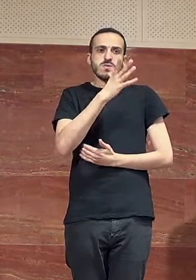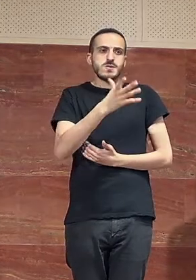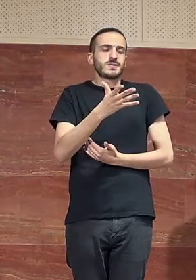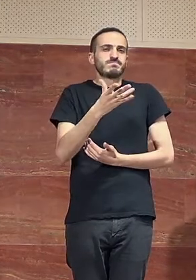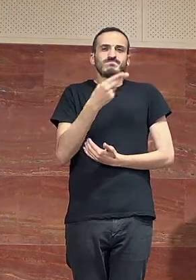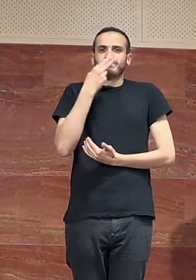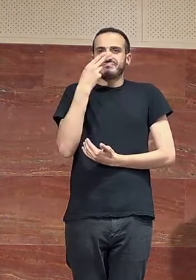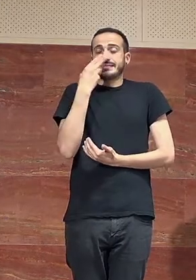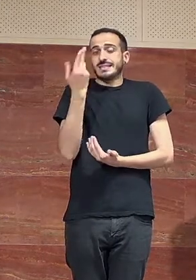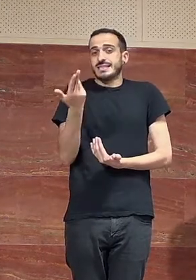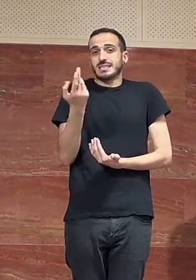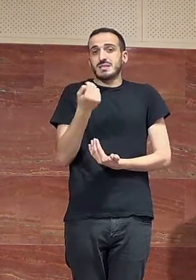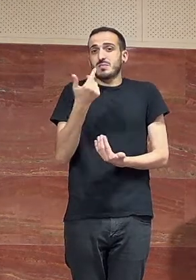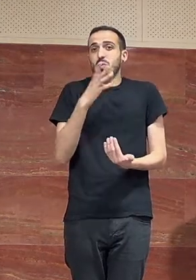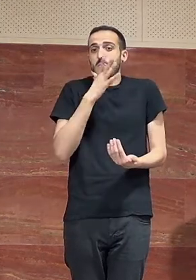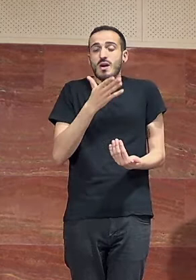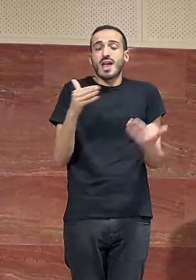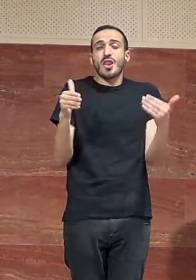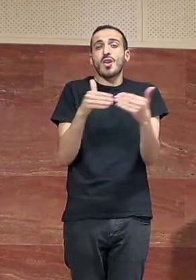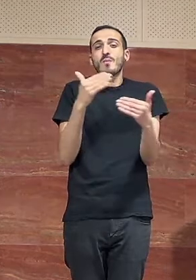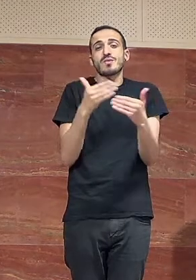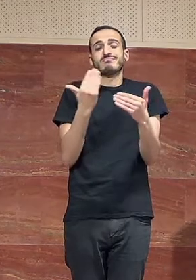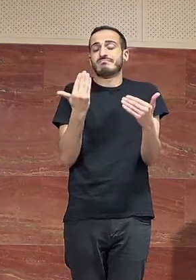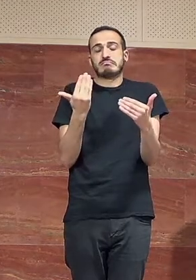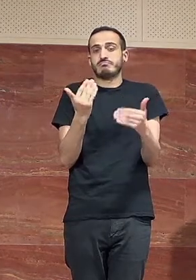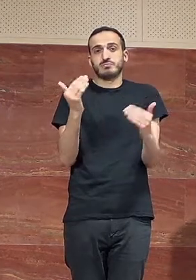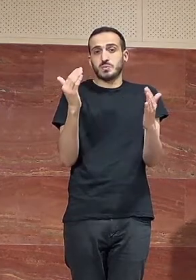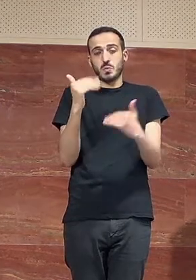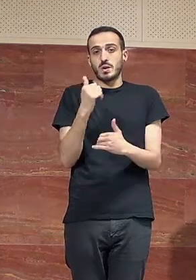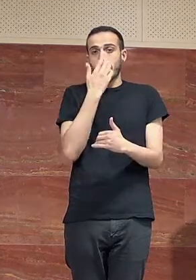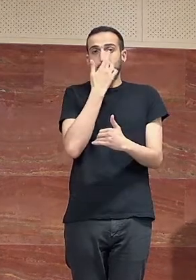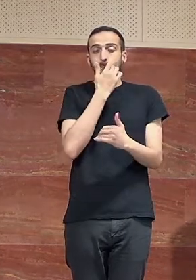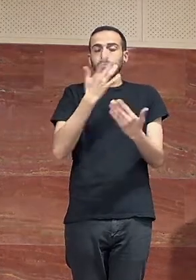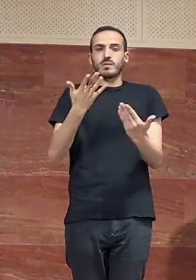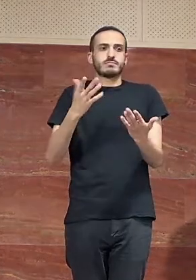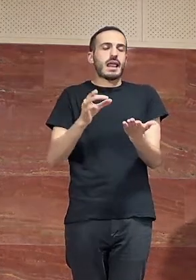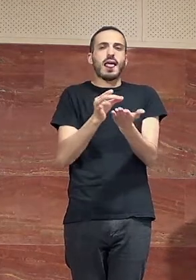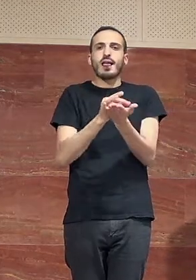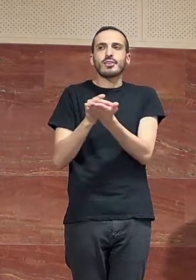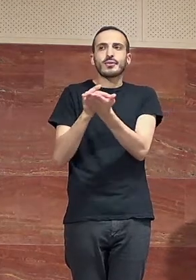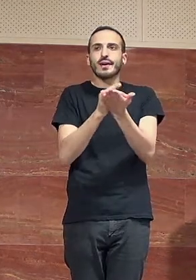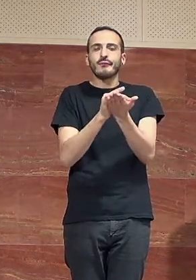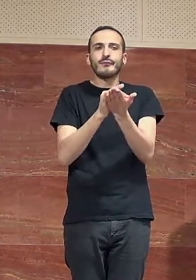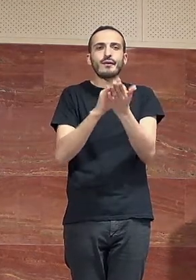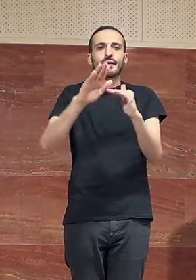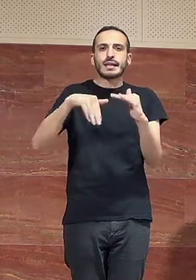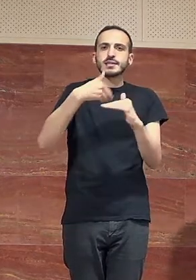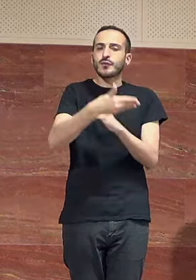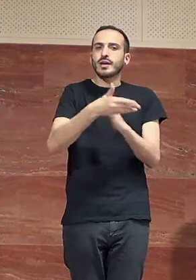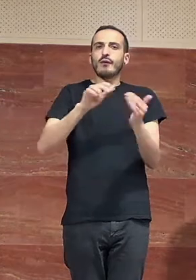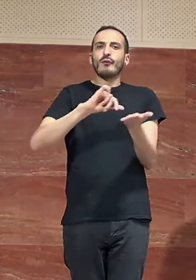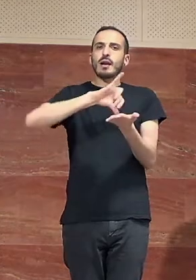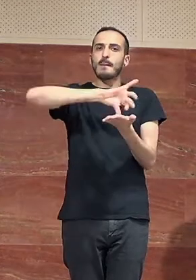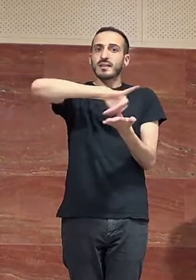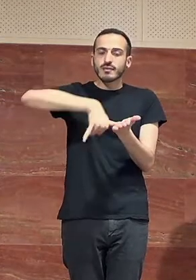poco interesante porque no son tan nuevas las que vamos a presentar. Al final es lo que ocurría en una buena vecindad, en una aldea o en un